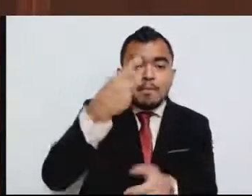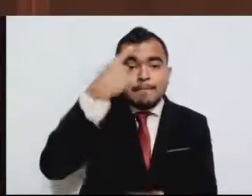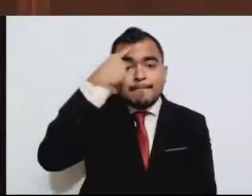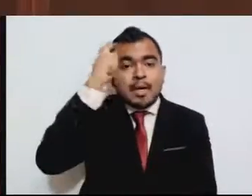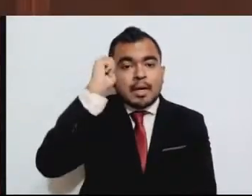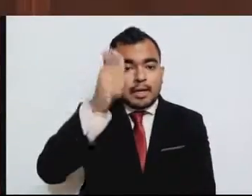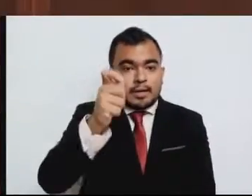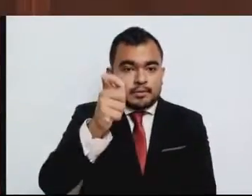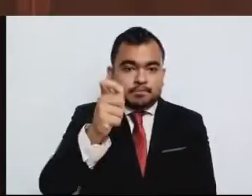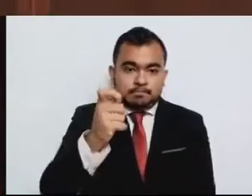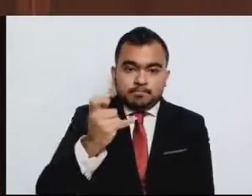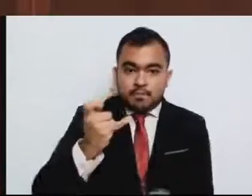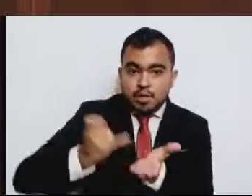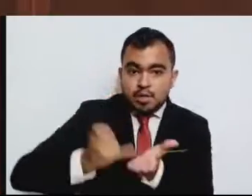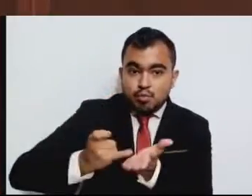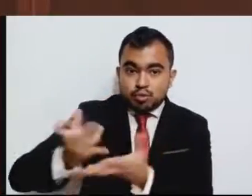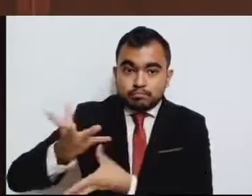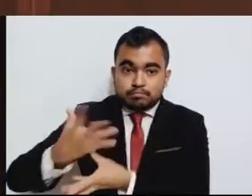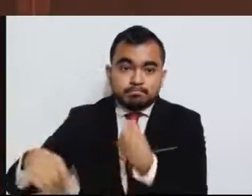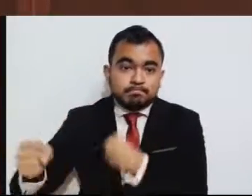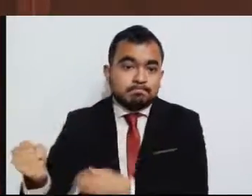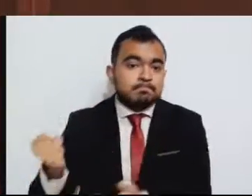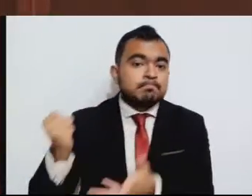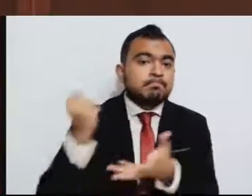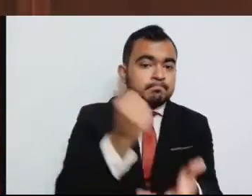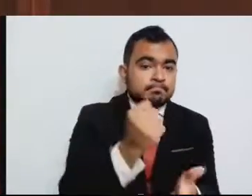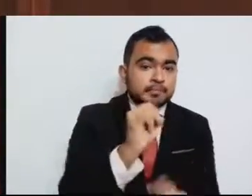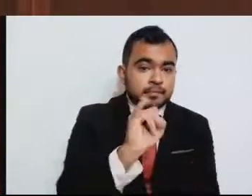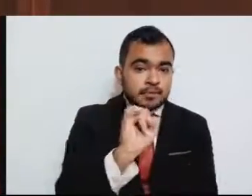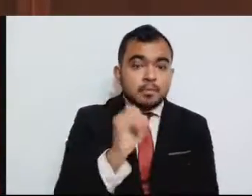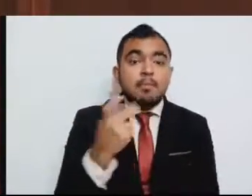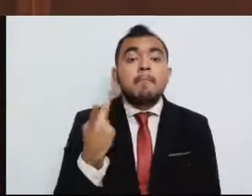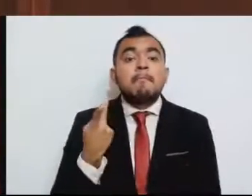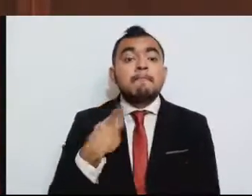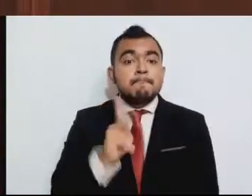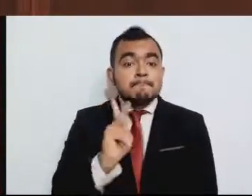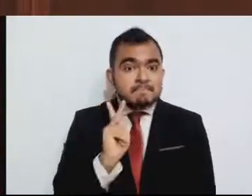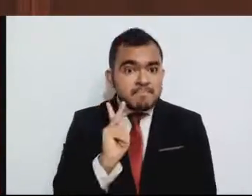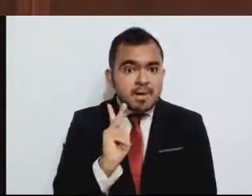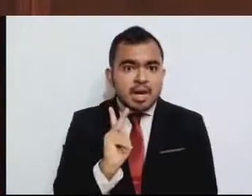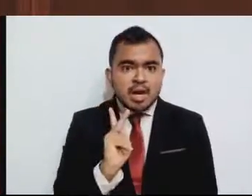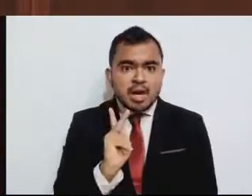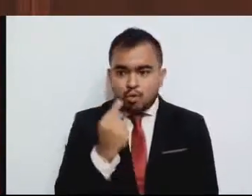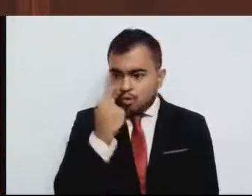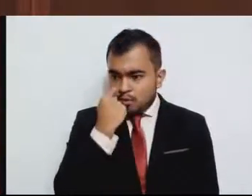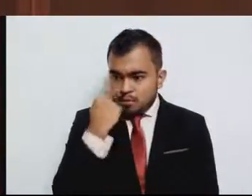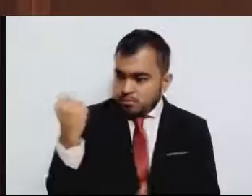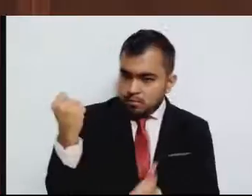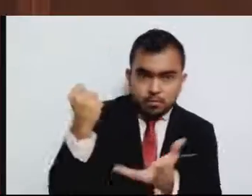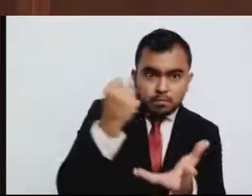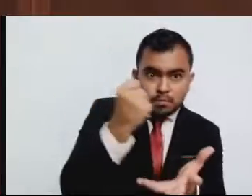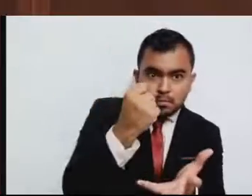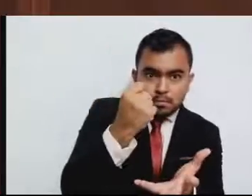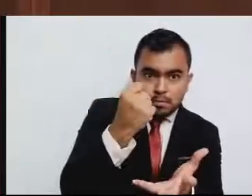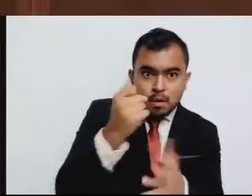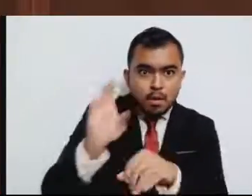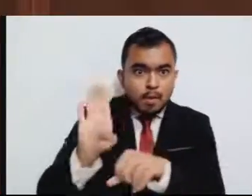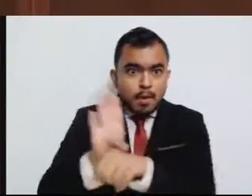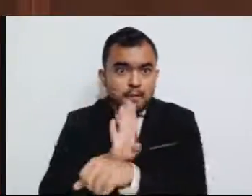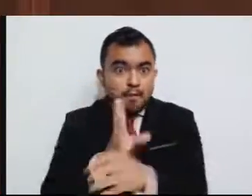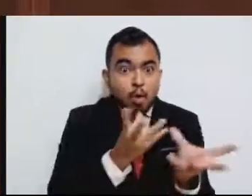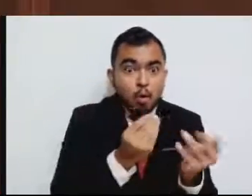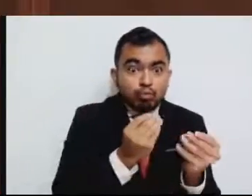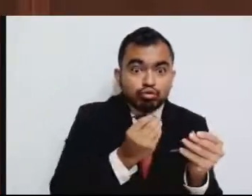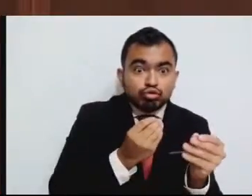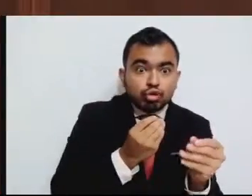ejercicio fiscal sin embargo no es clara la relación costo-beneficio de los apoyos que se entregan